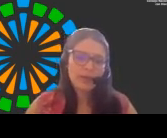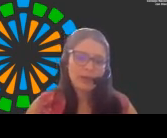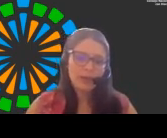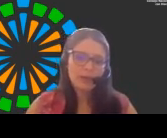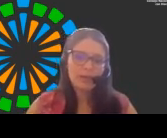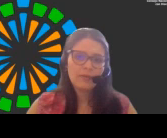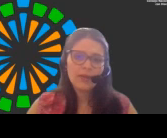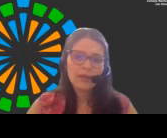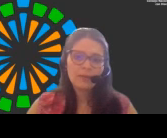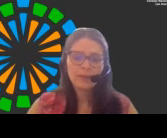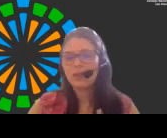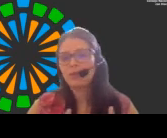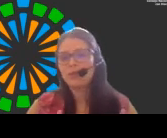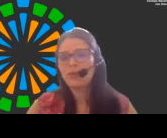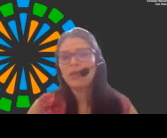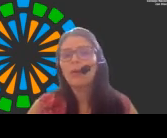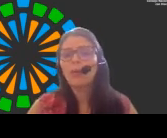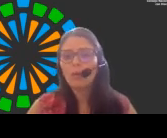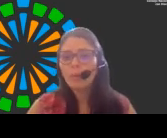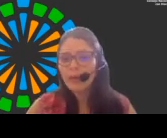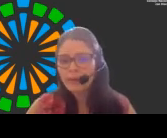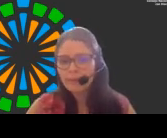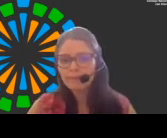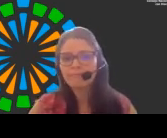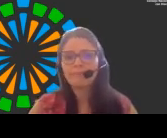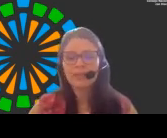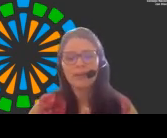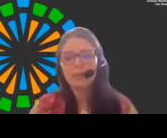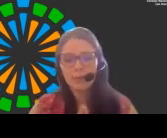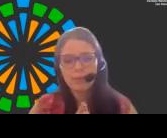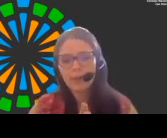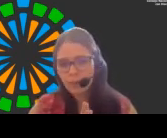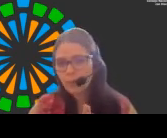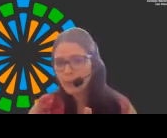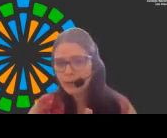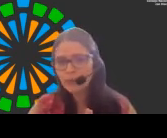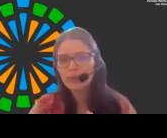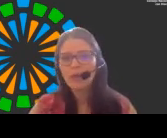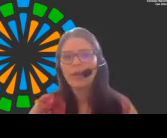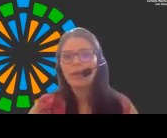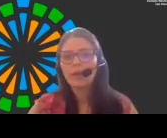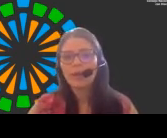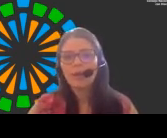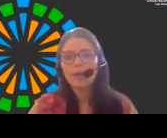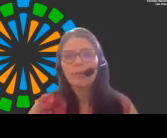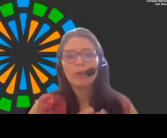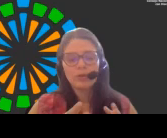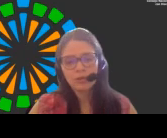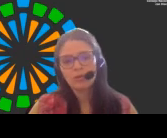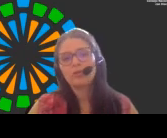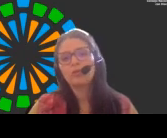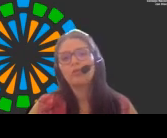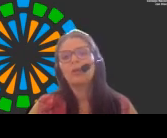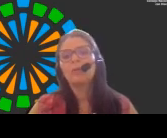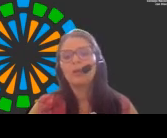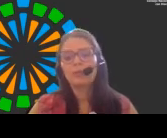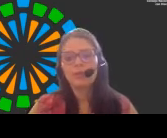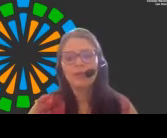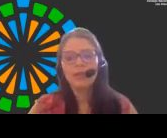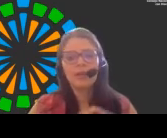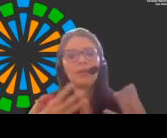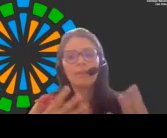pues cifras que nos deberían ocupar más que preocupar ocuparnos y bueno si nosotros